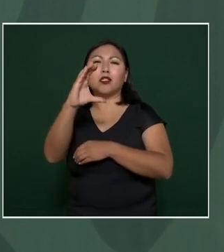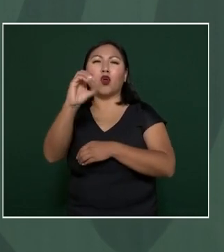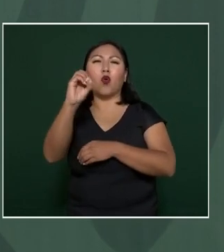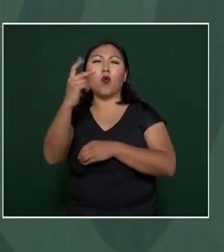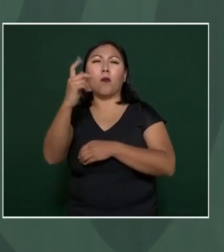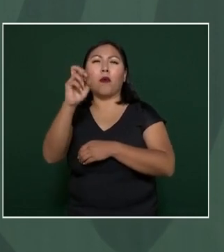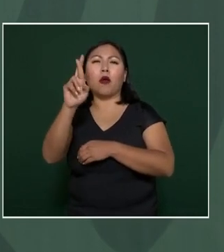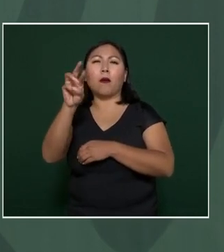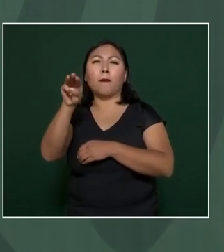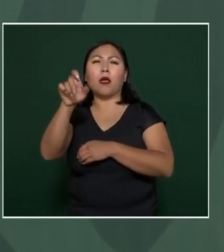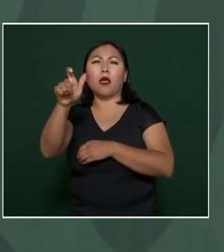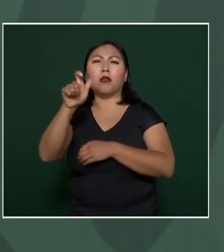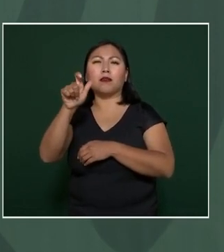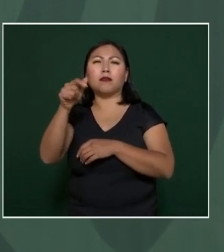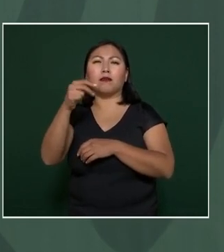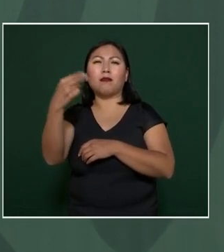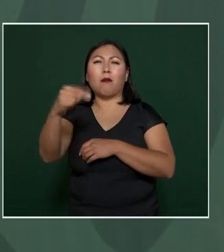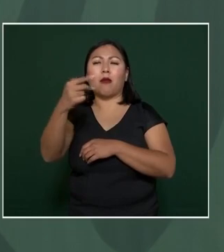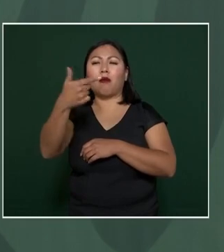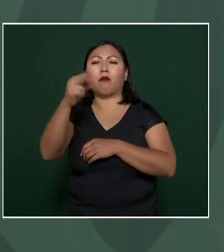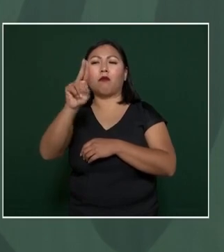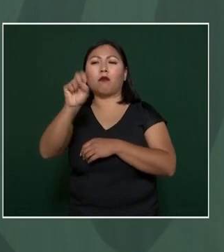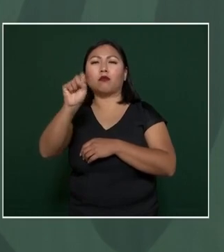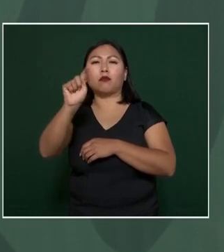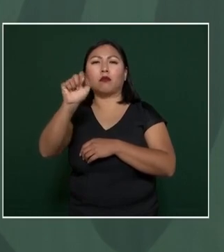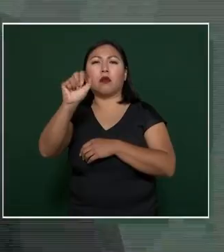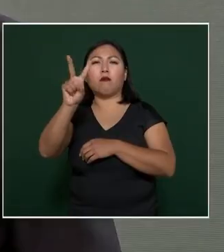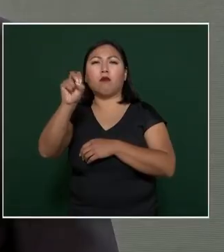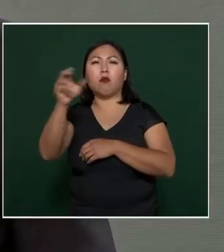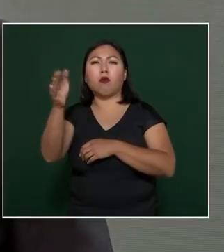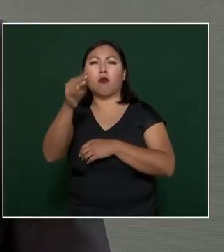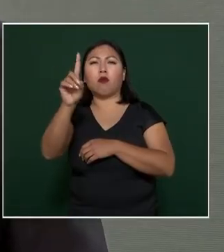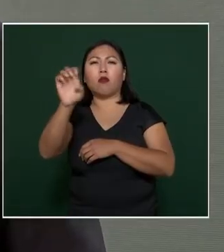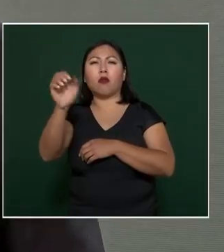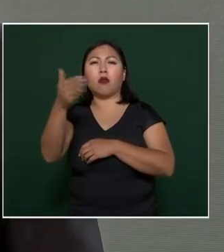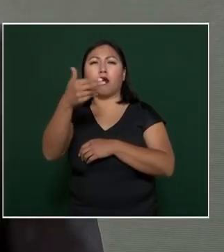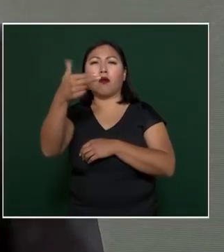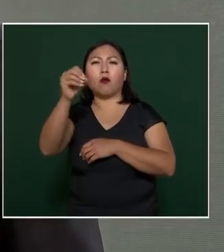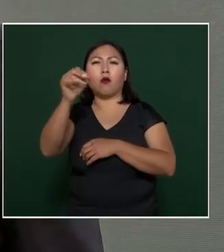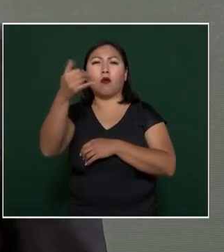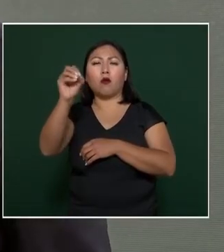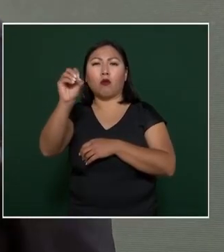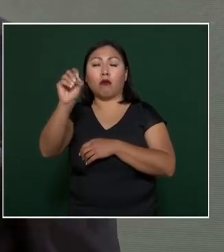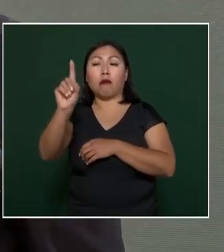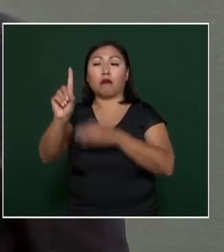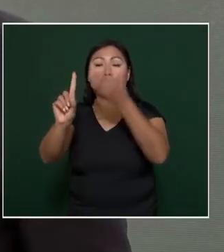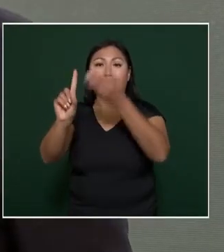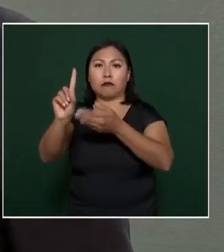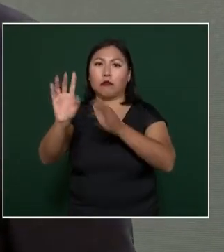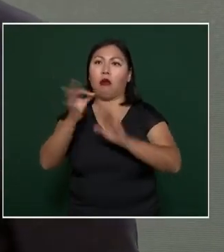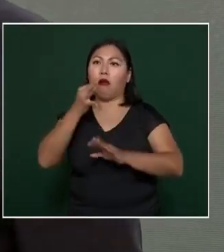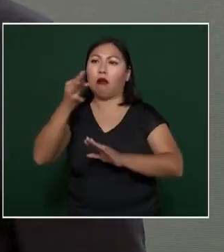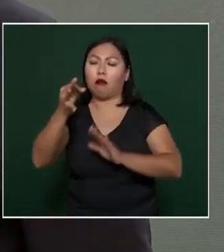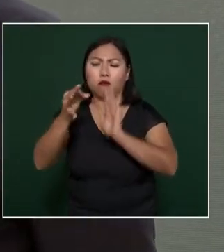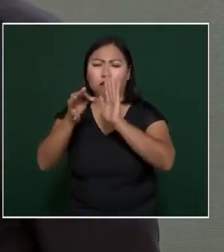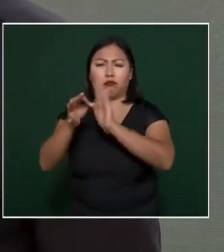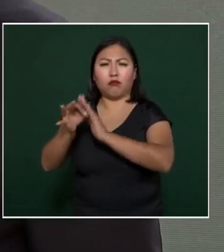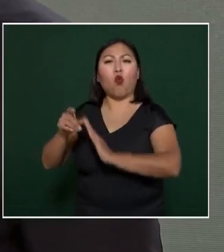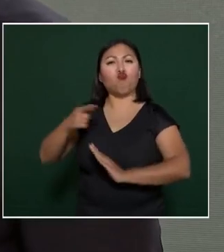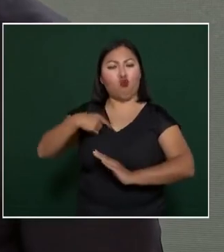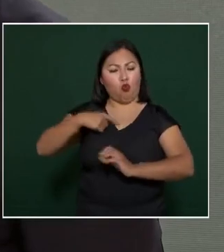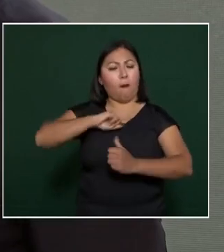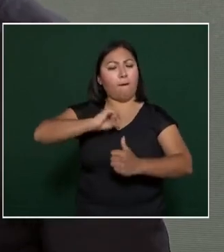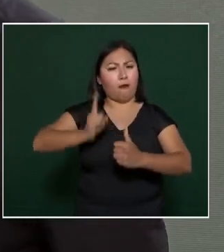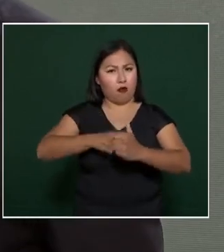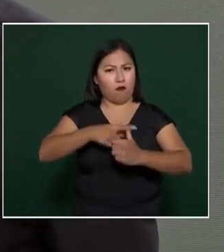coparmex Gustavo de hoyo sí bueno eh la coparmex también